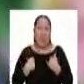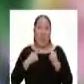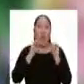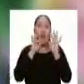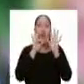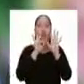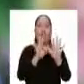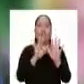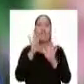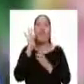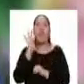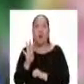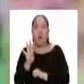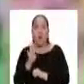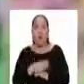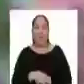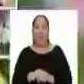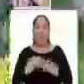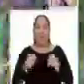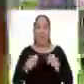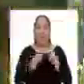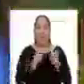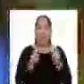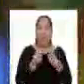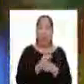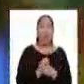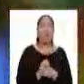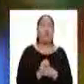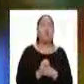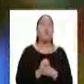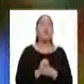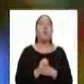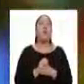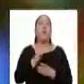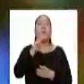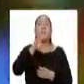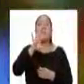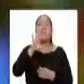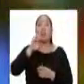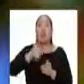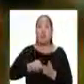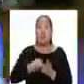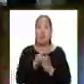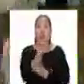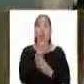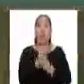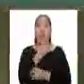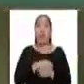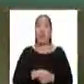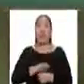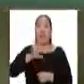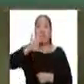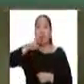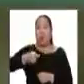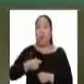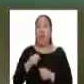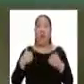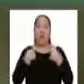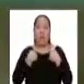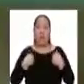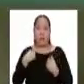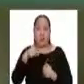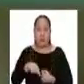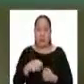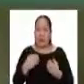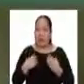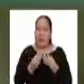más de 25.000 especies de plantas y más de 5.000 especies de animales. El Perú es el país que cuenta con más especies